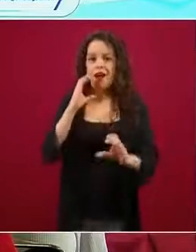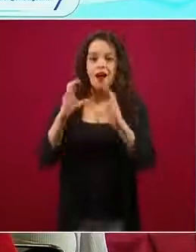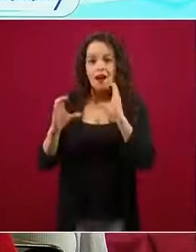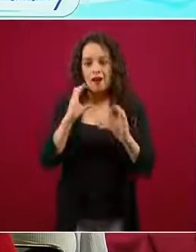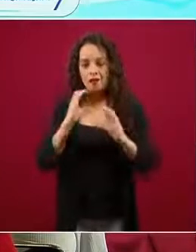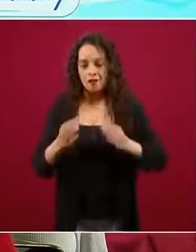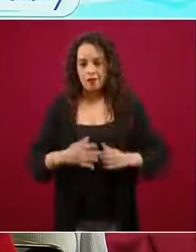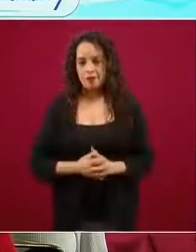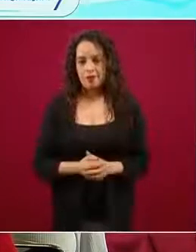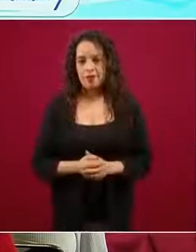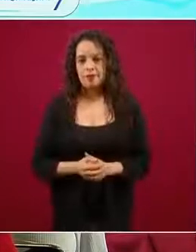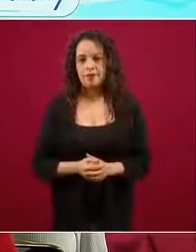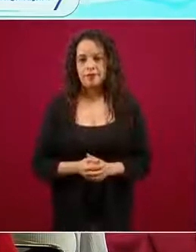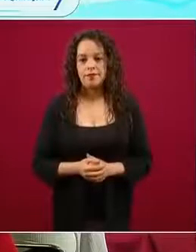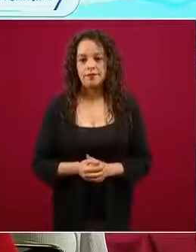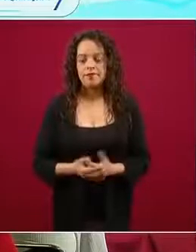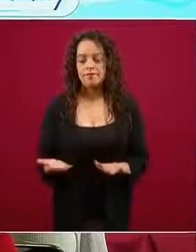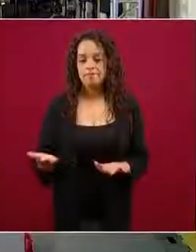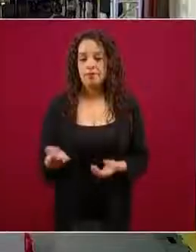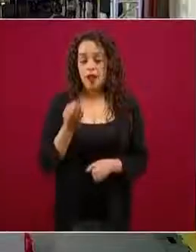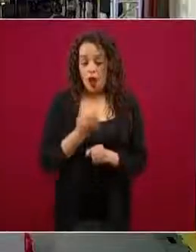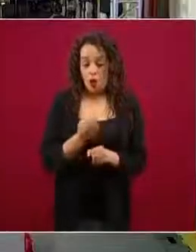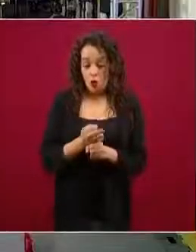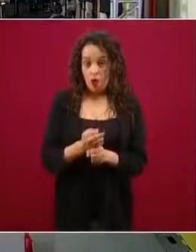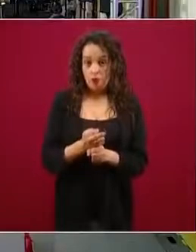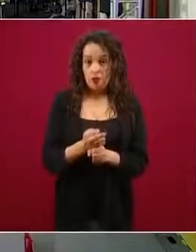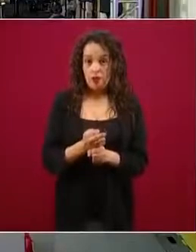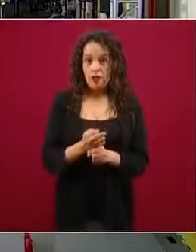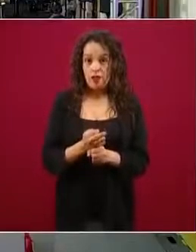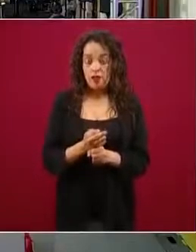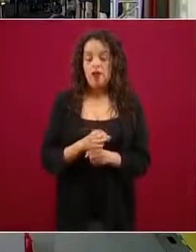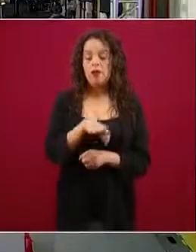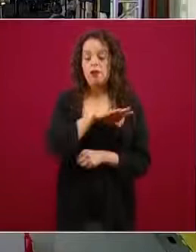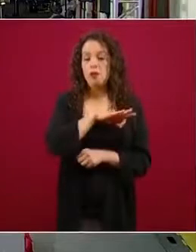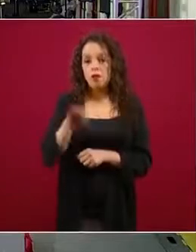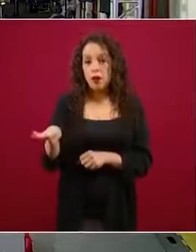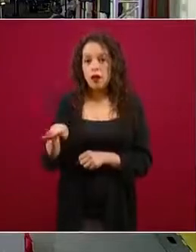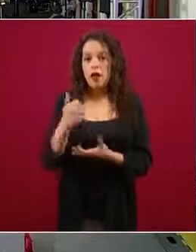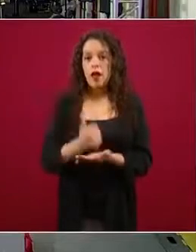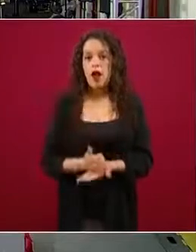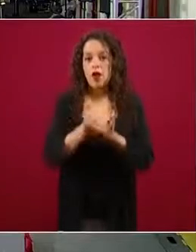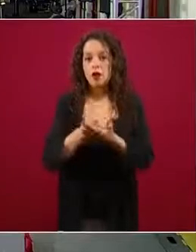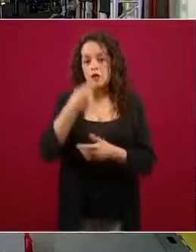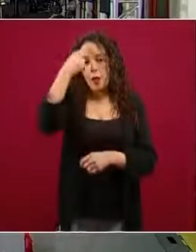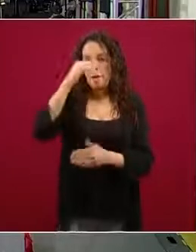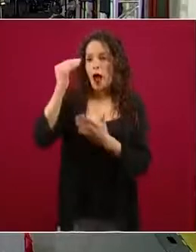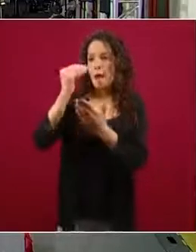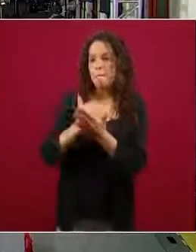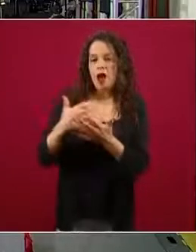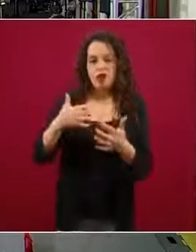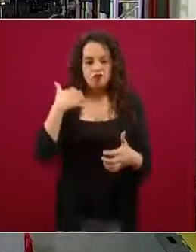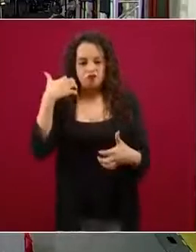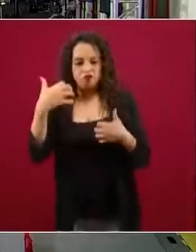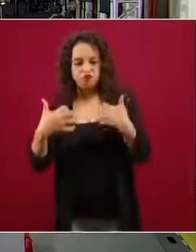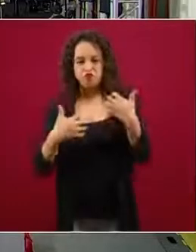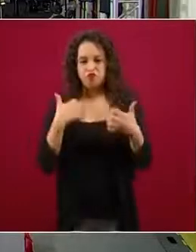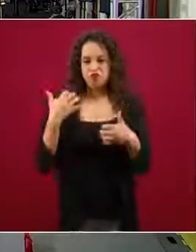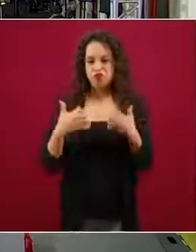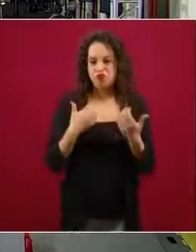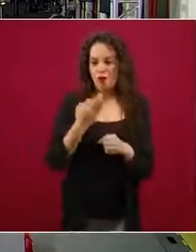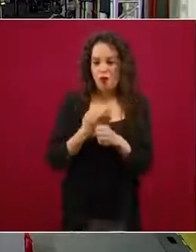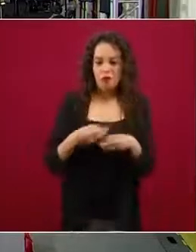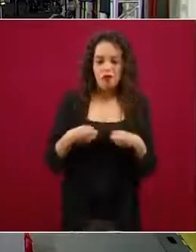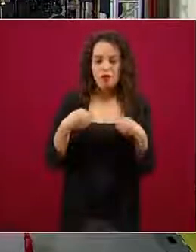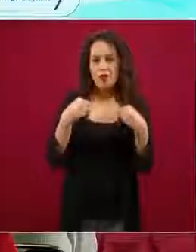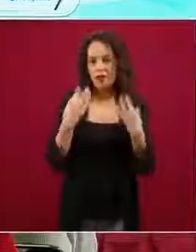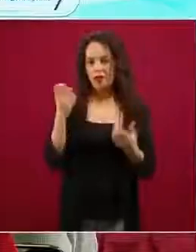que podamos en este momento para poder subsanar todo este estrés que estamos teniendo. Entonces,